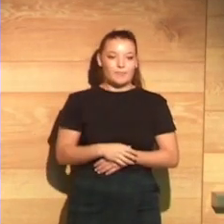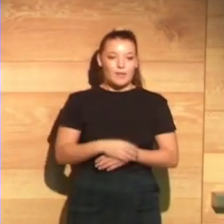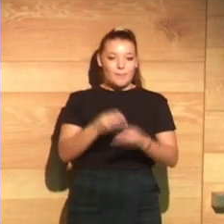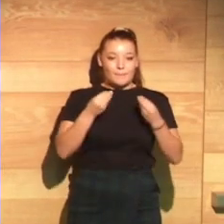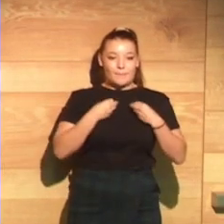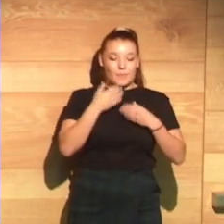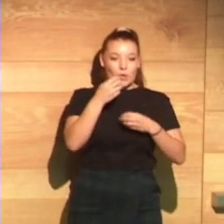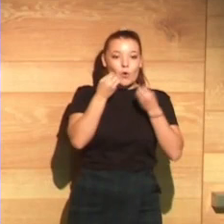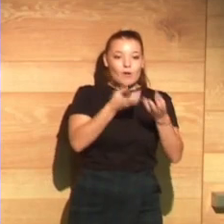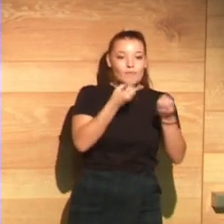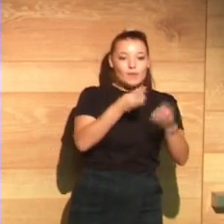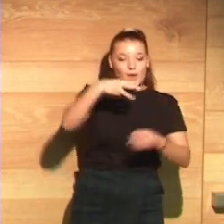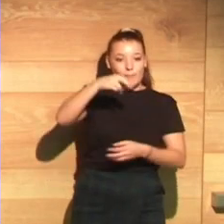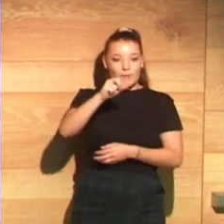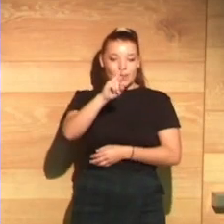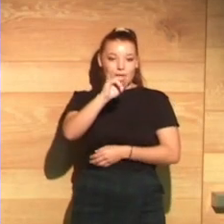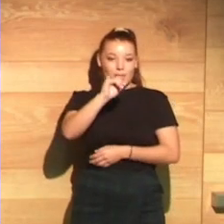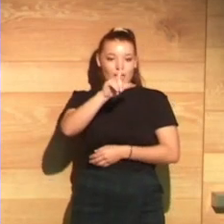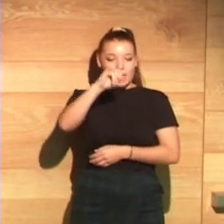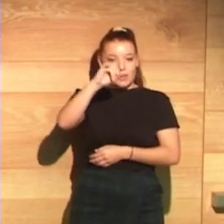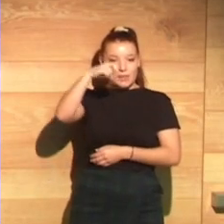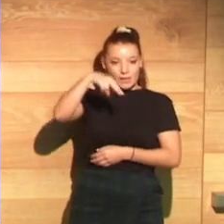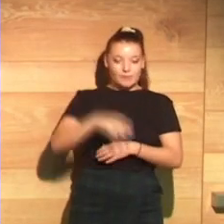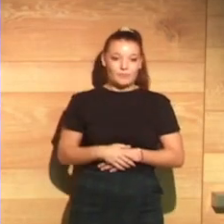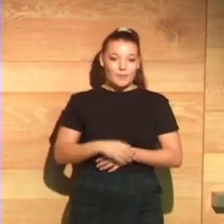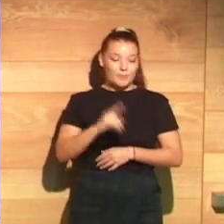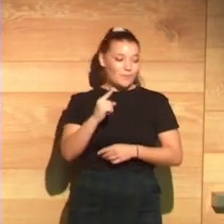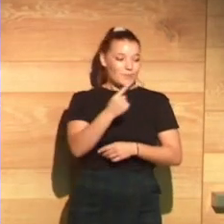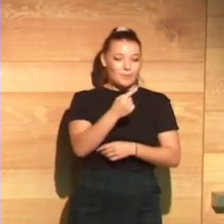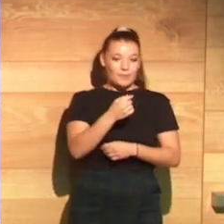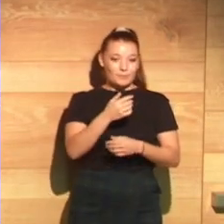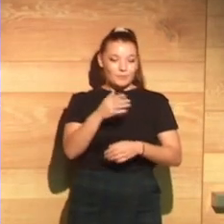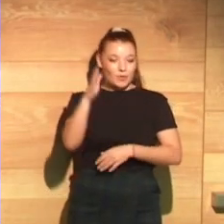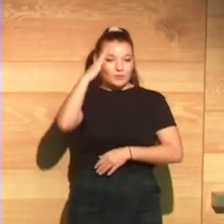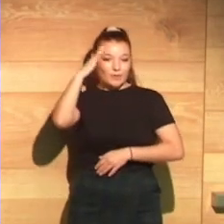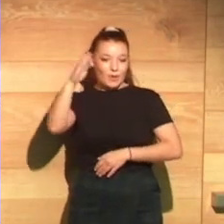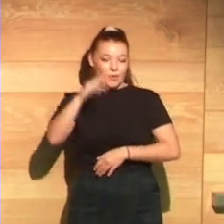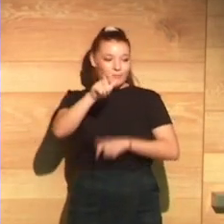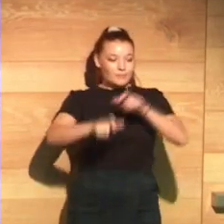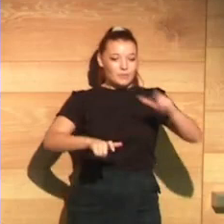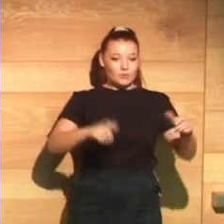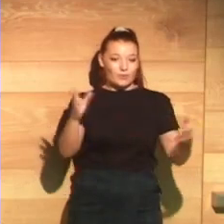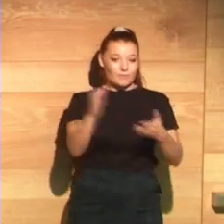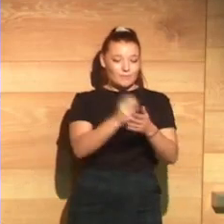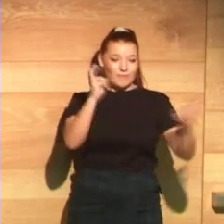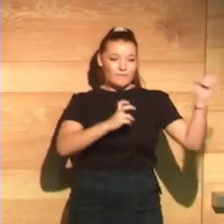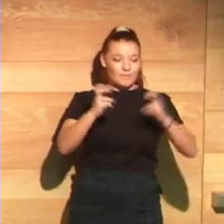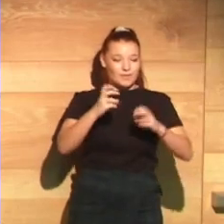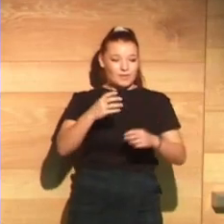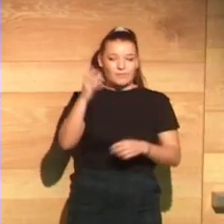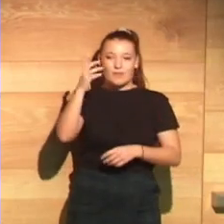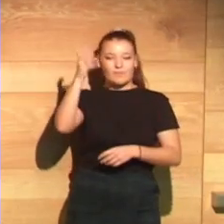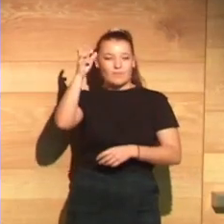biografía Marilyn, de la editorial Lumen. Y lo primero es pues saludar a todos vosotros que habéis venido hasta aquí en este día de